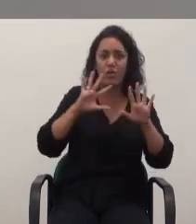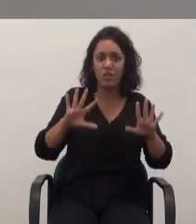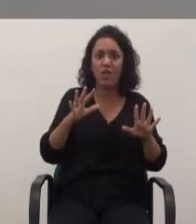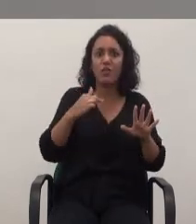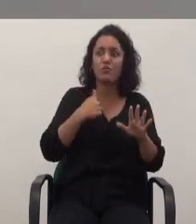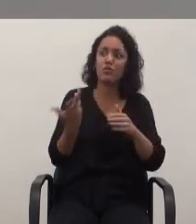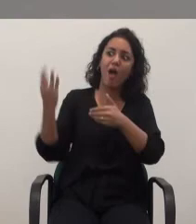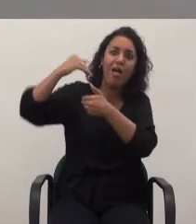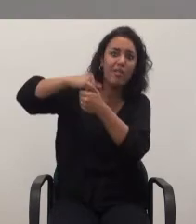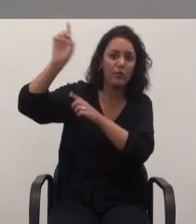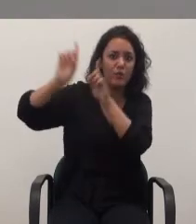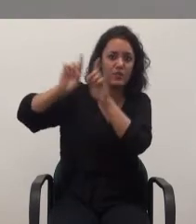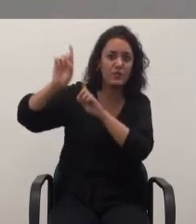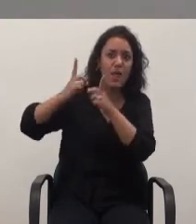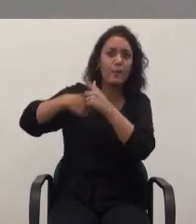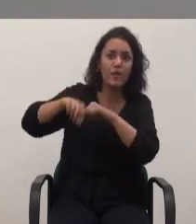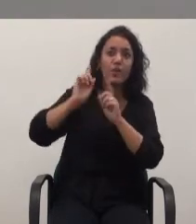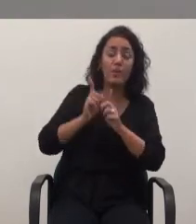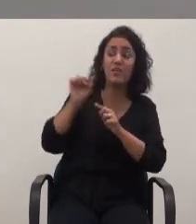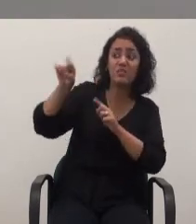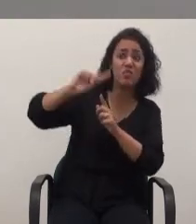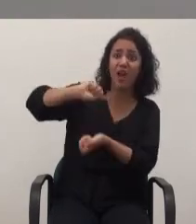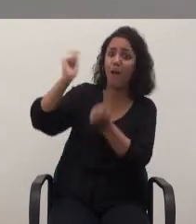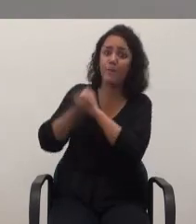lo suficiente como para que podamos hacer un